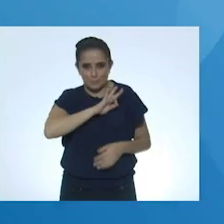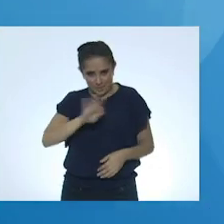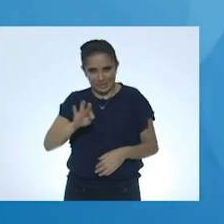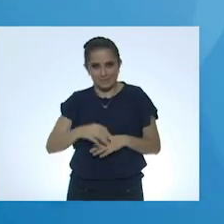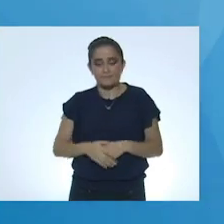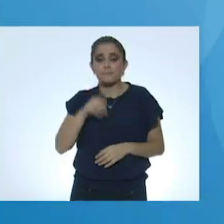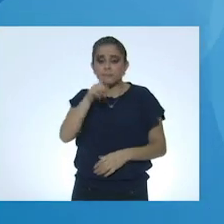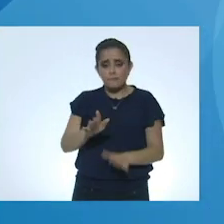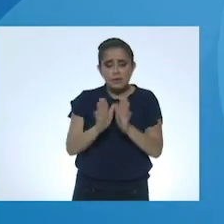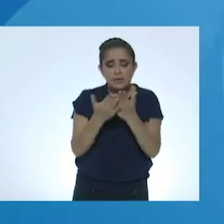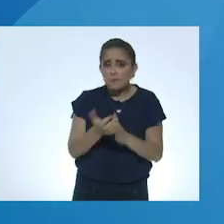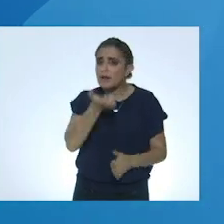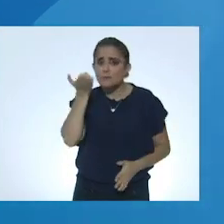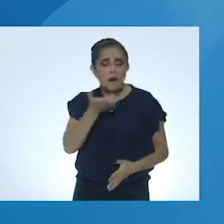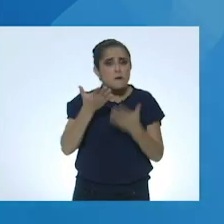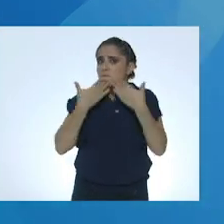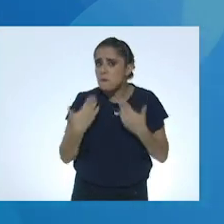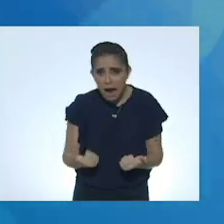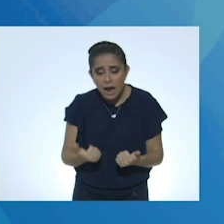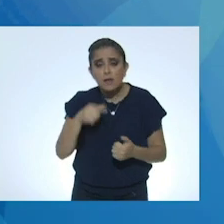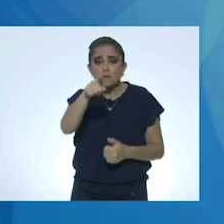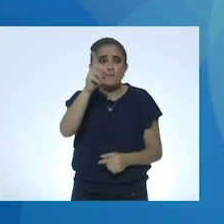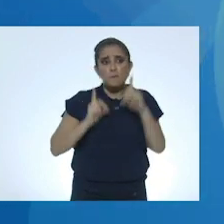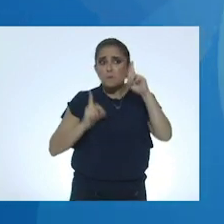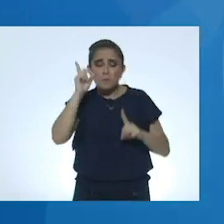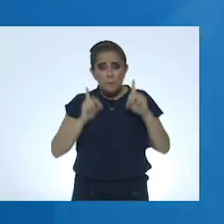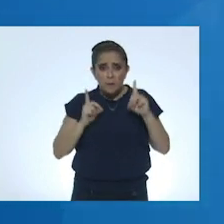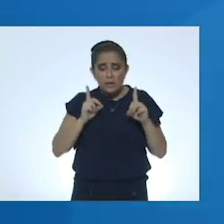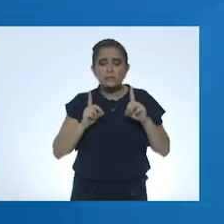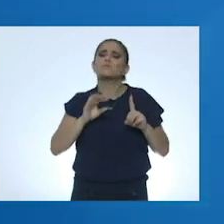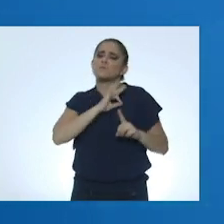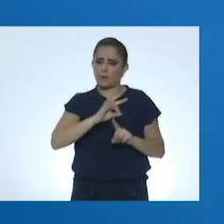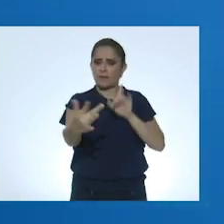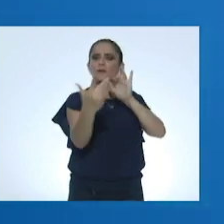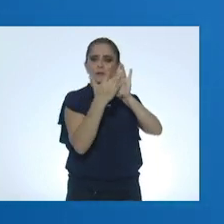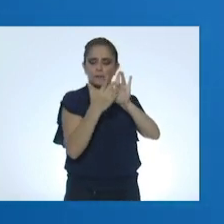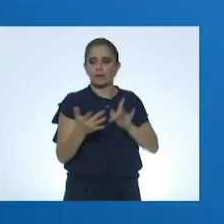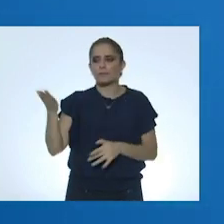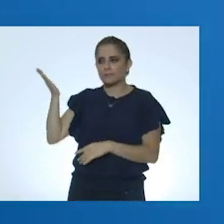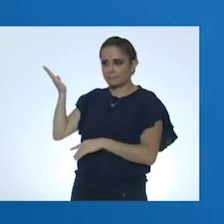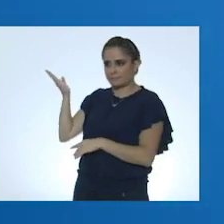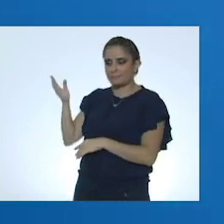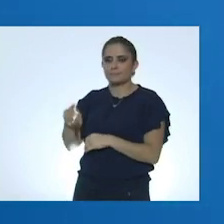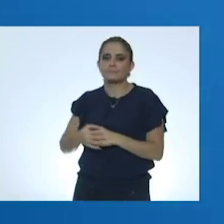tienes el libro de texto o necesitas ayuda para resolver las preguntas, contáctanos.